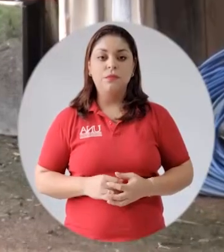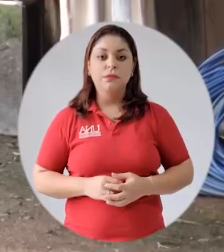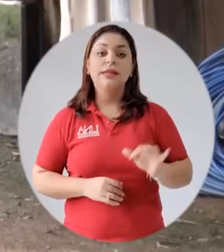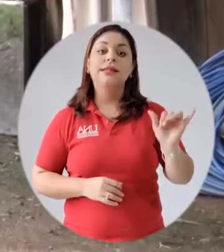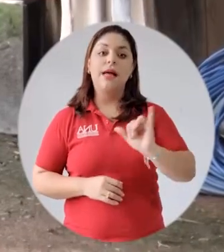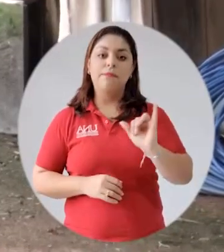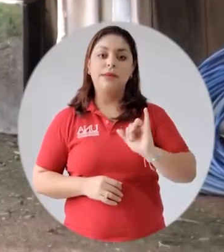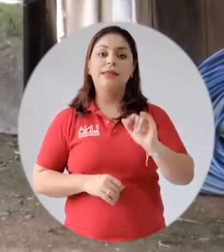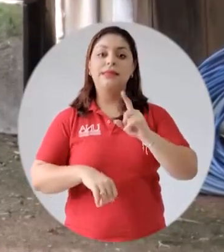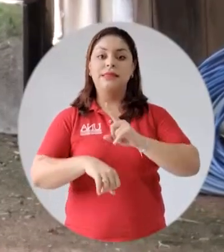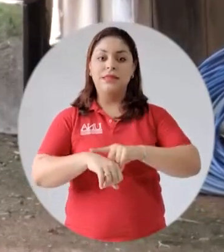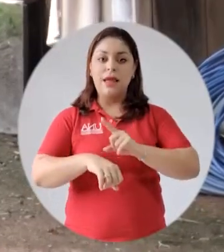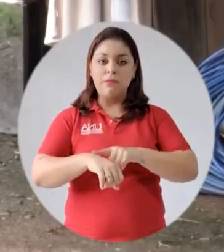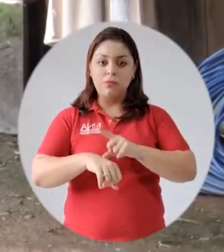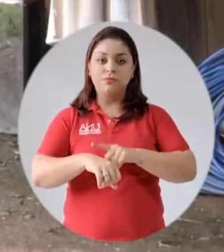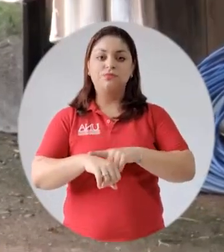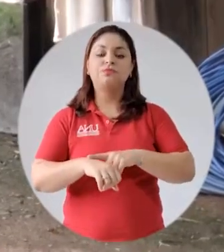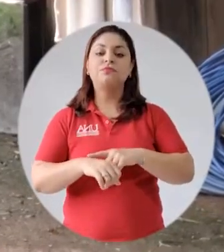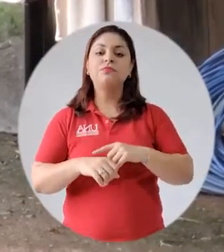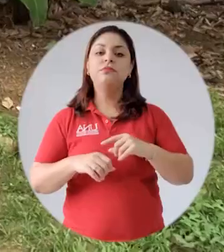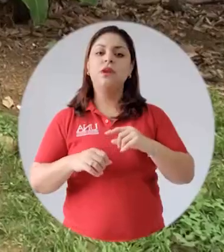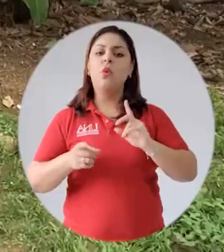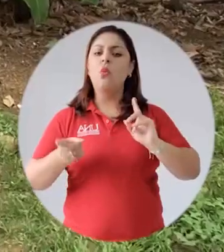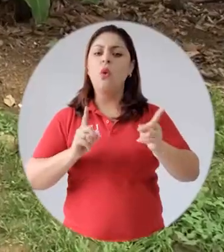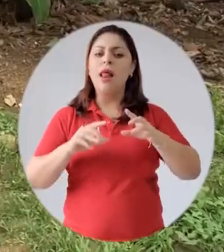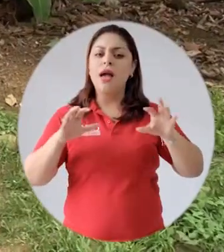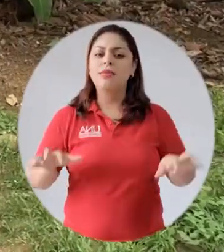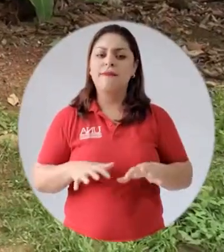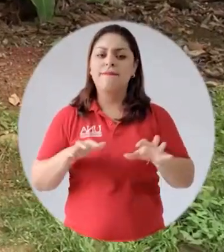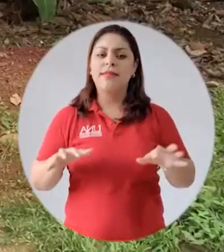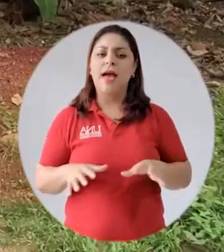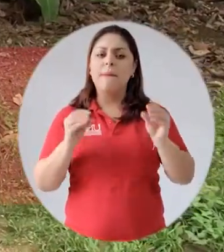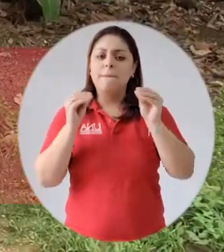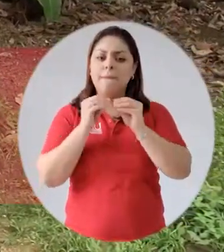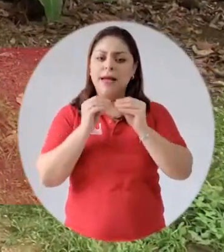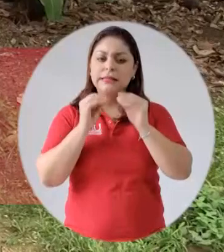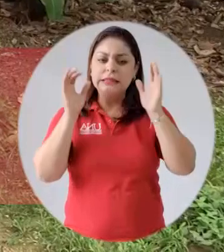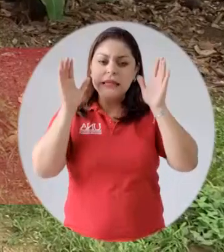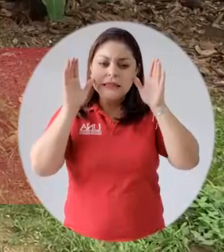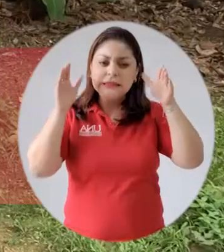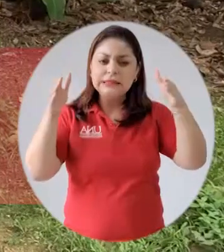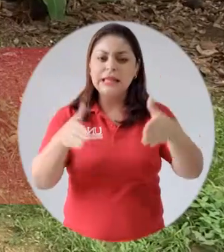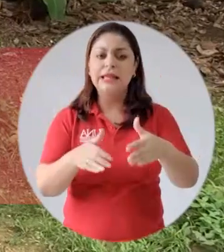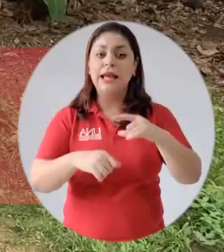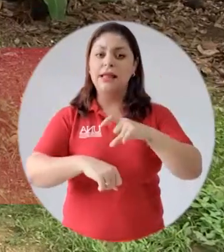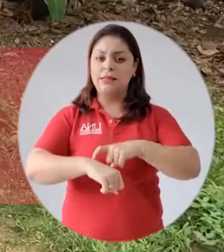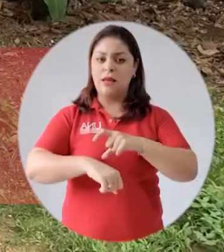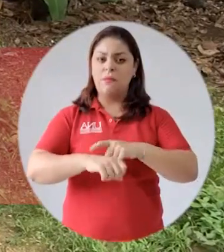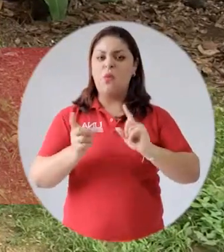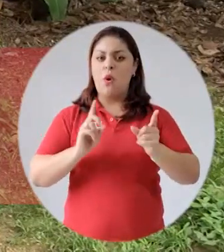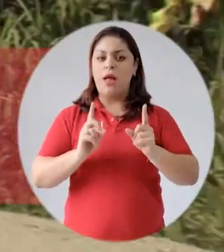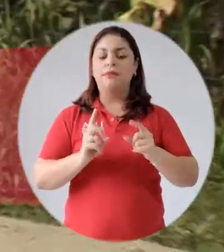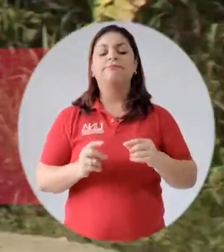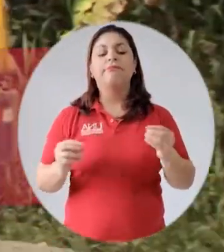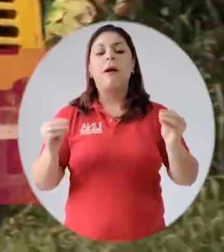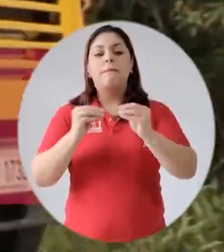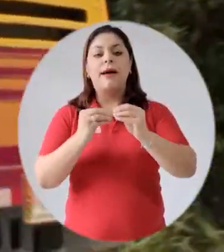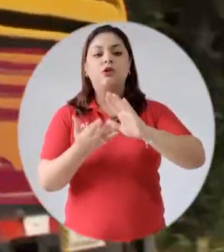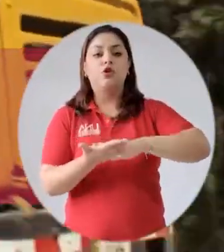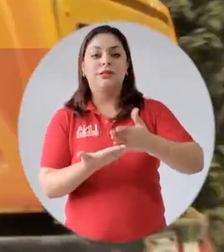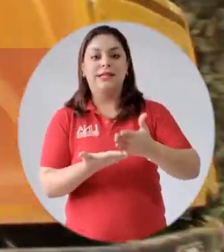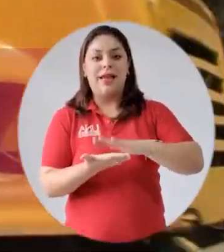de 1,3%, ¿verdad? Es mucho menor. Pero es muy importante mencionarlo porque cuando llegamos a un hogar y estas mujeres